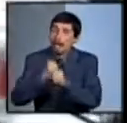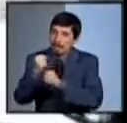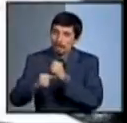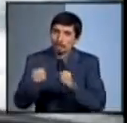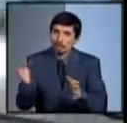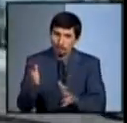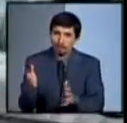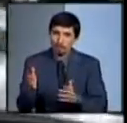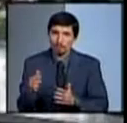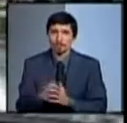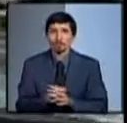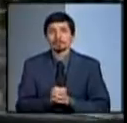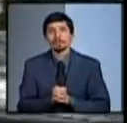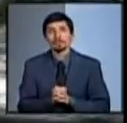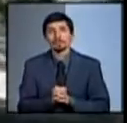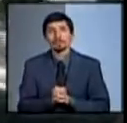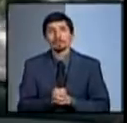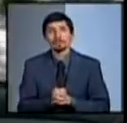año.